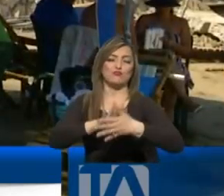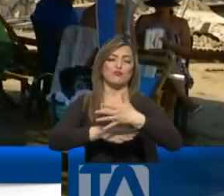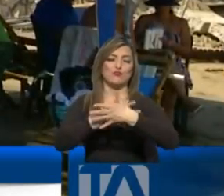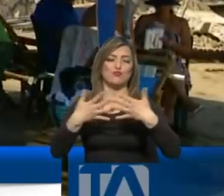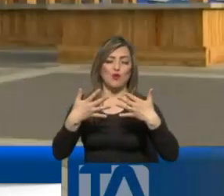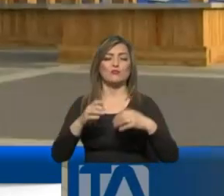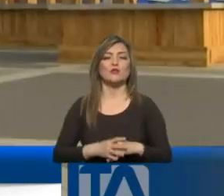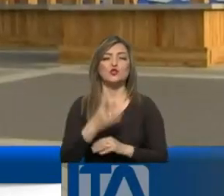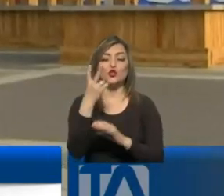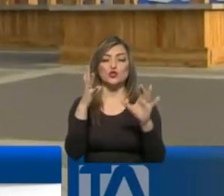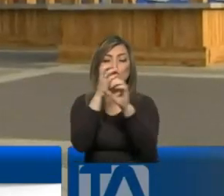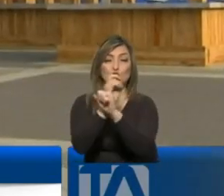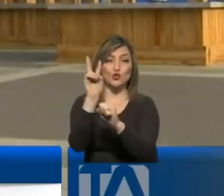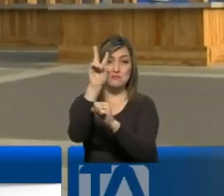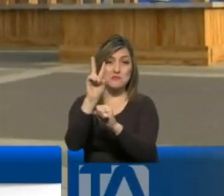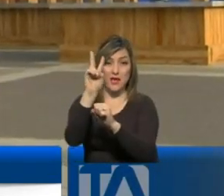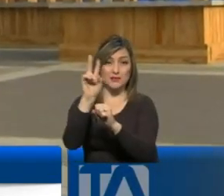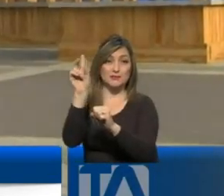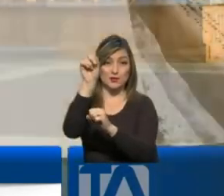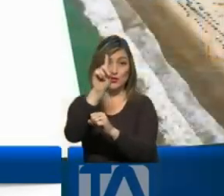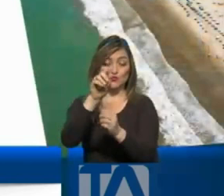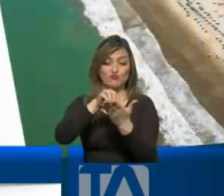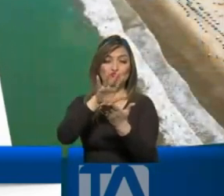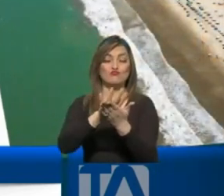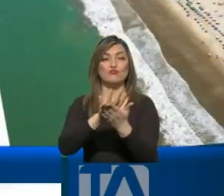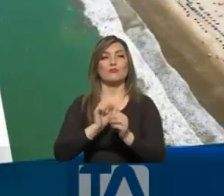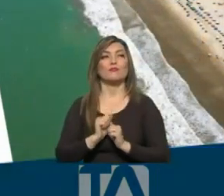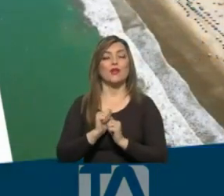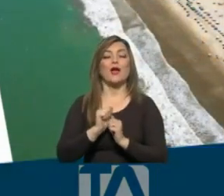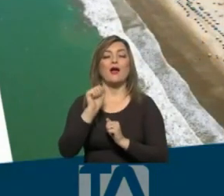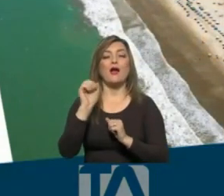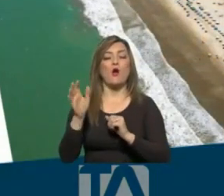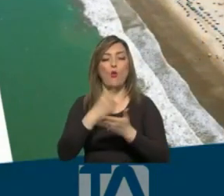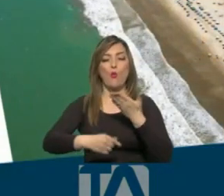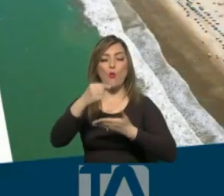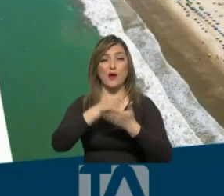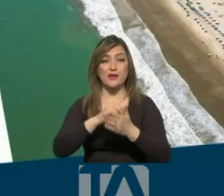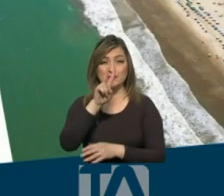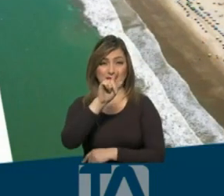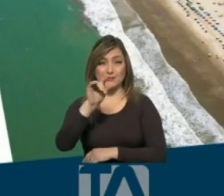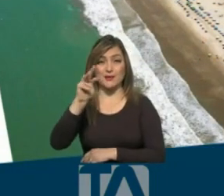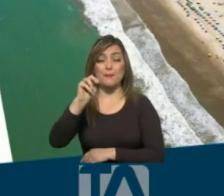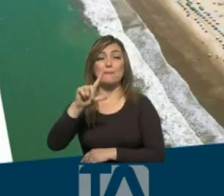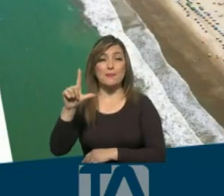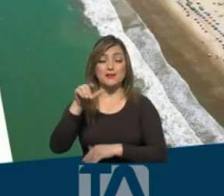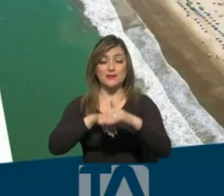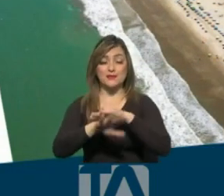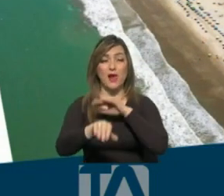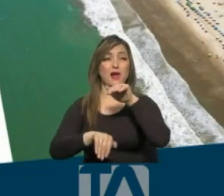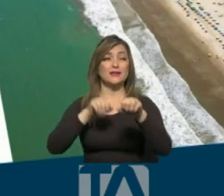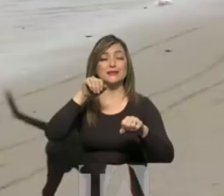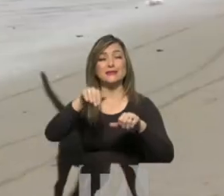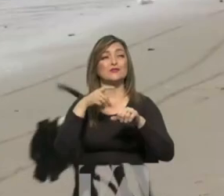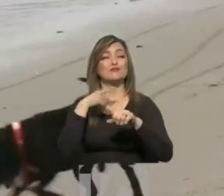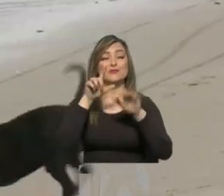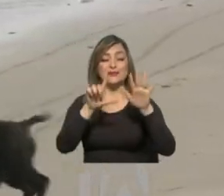del viernes 21 regirán. Así, en General Villamil Playas, en Guayas, el ingreso a los balnearios será a partir de las 7 horas hasta máximo las